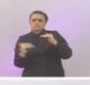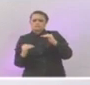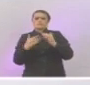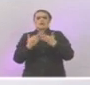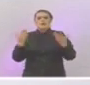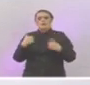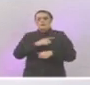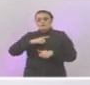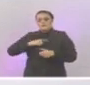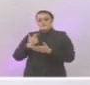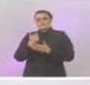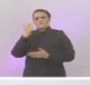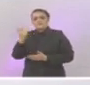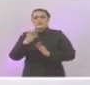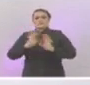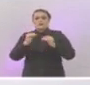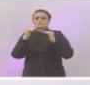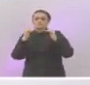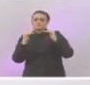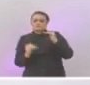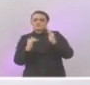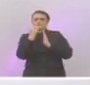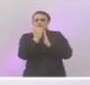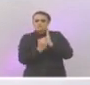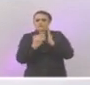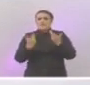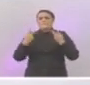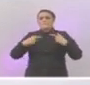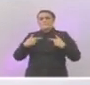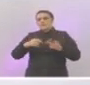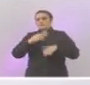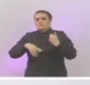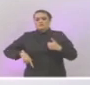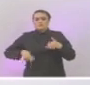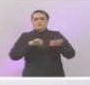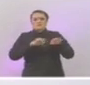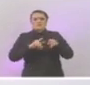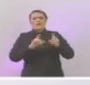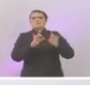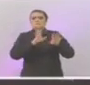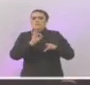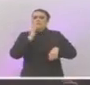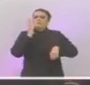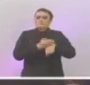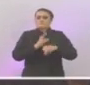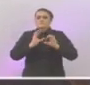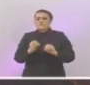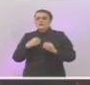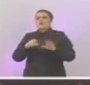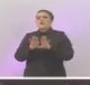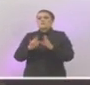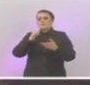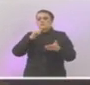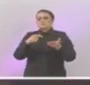reducción de la deuda pública, la eliminación del fuero, la creación de un sistema estatal anticorrupción, las declaraciones 3 de